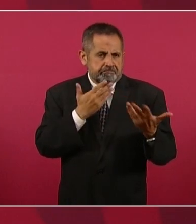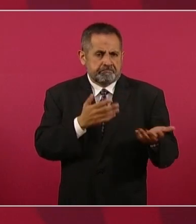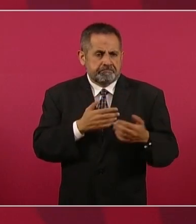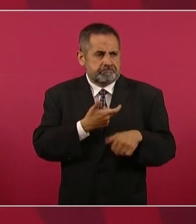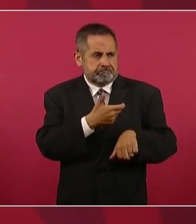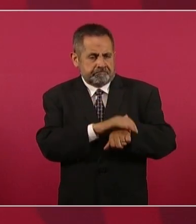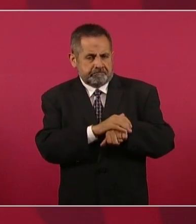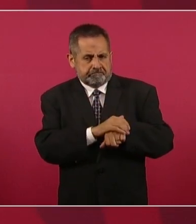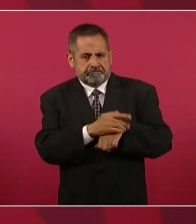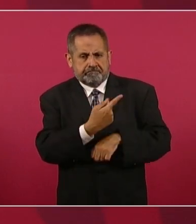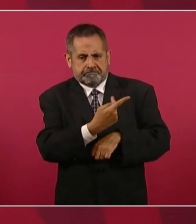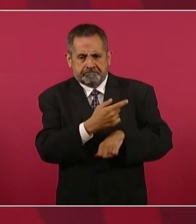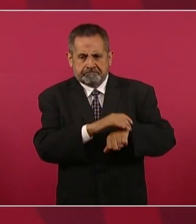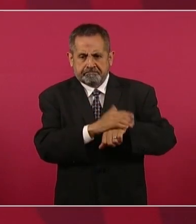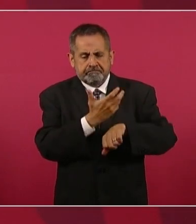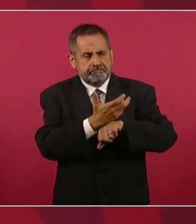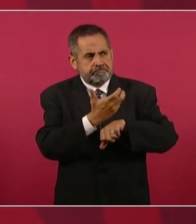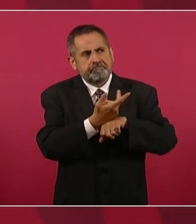amigos,